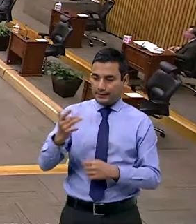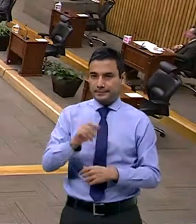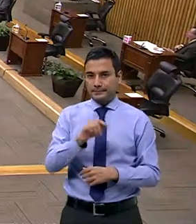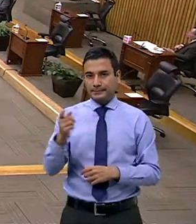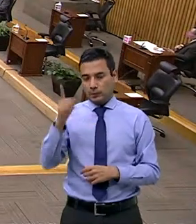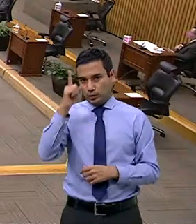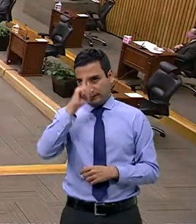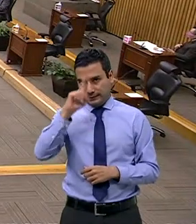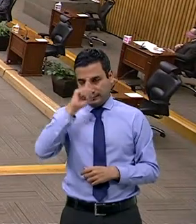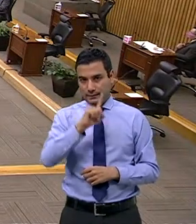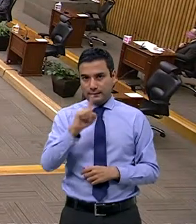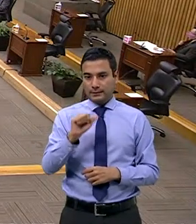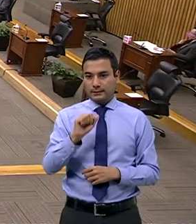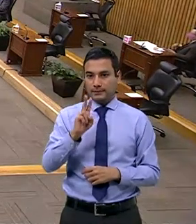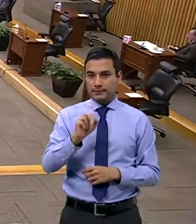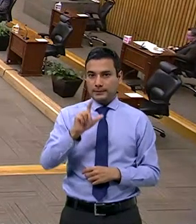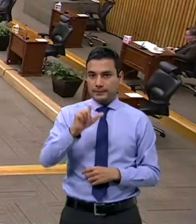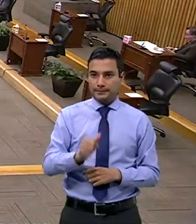zavala